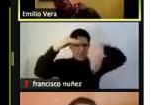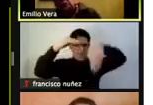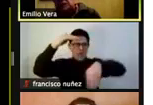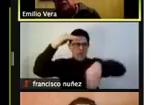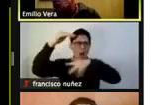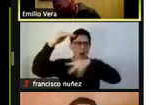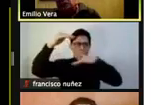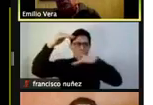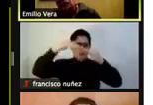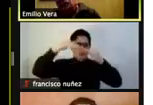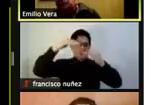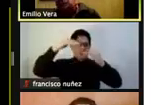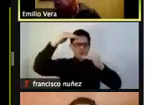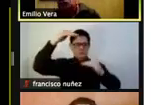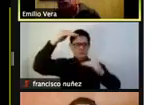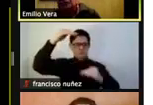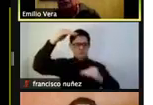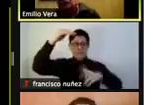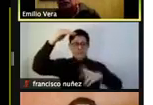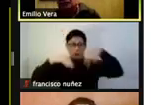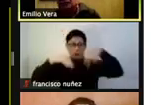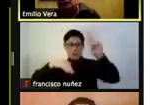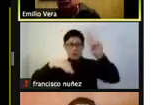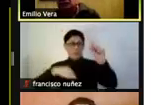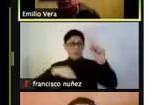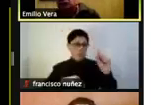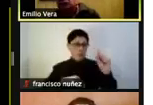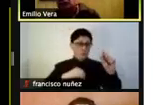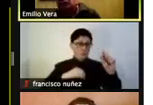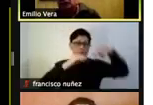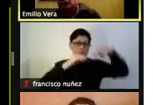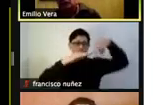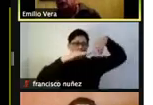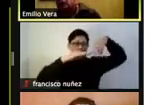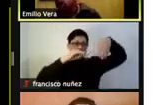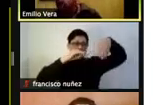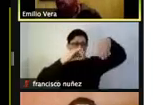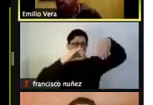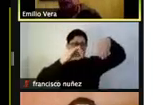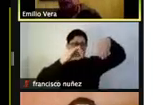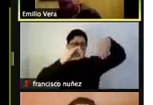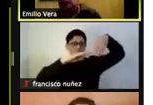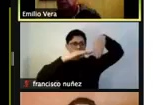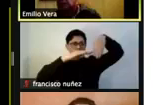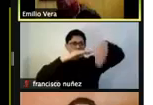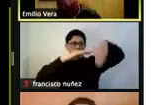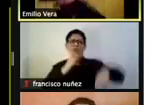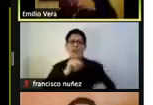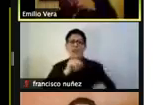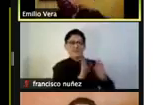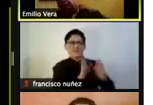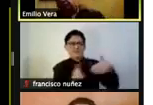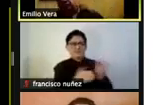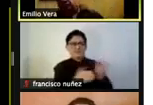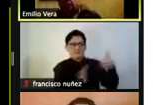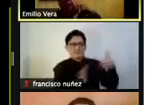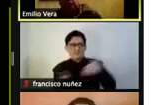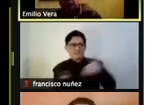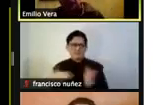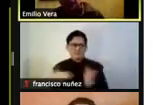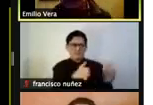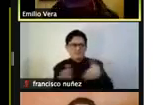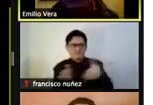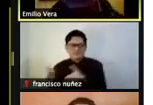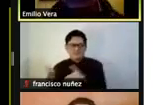pocos sedimentos que van hacia el mar porque, claro, no hay ríos prácticamente que transporten sedimentos hacia el mar y que